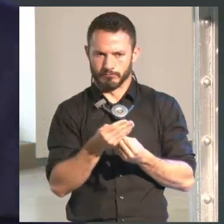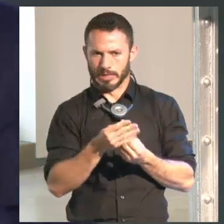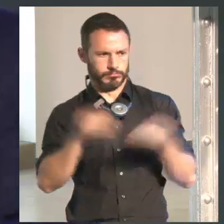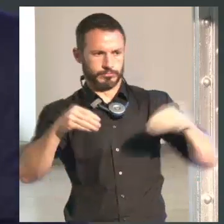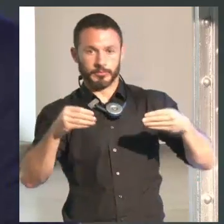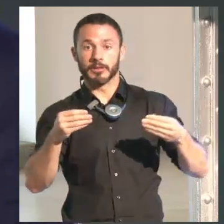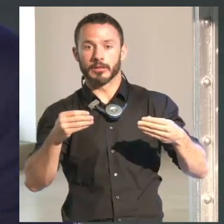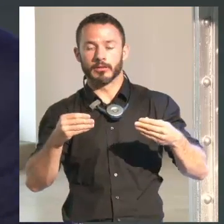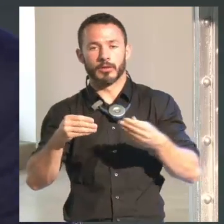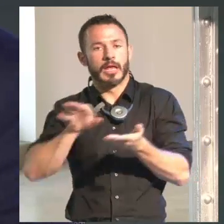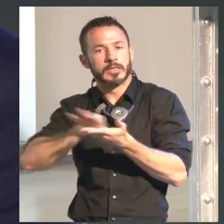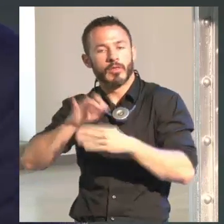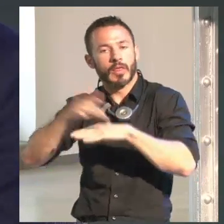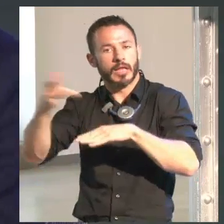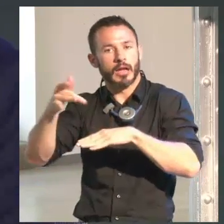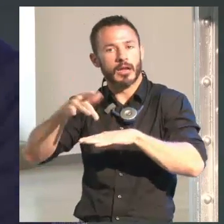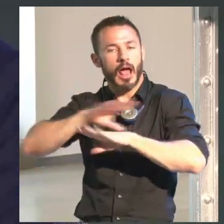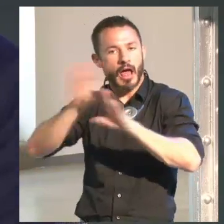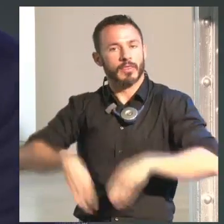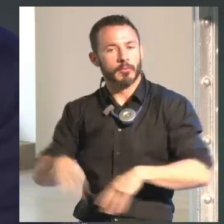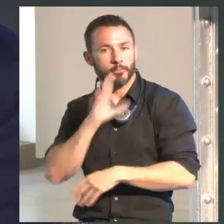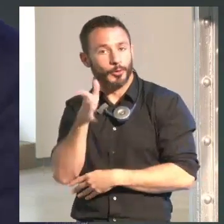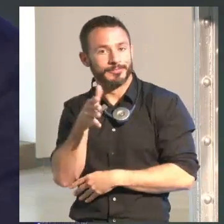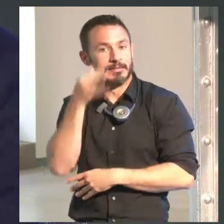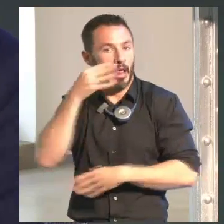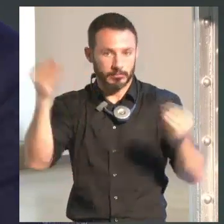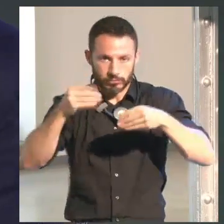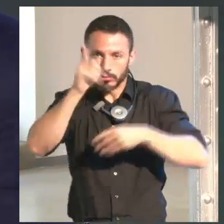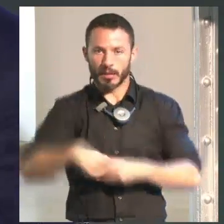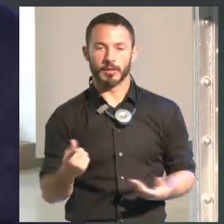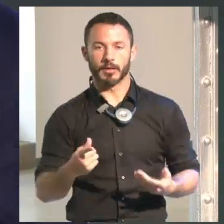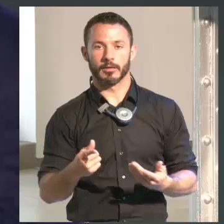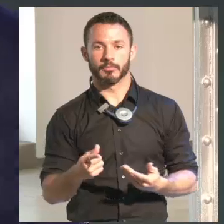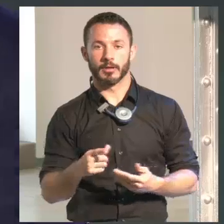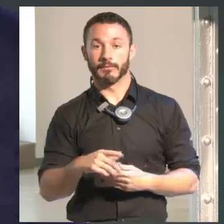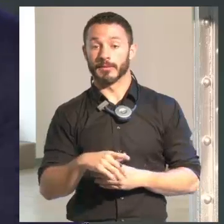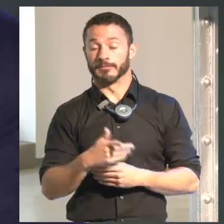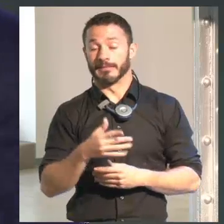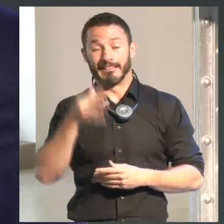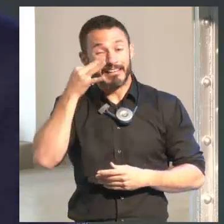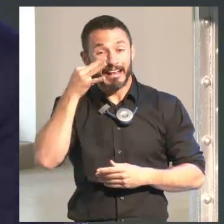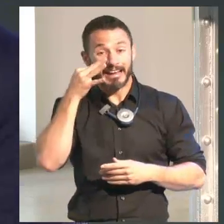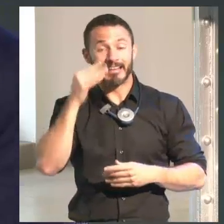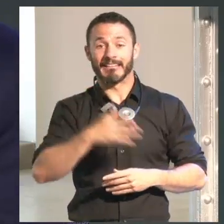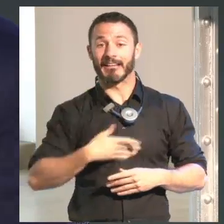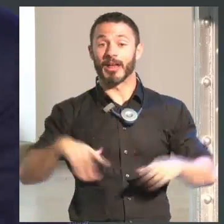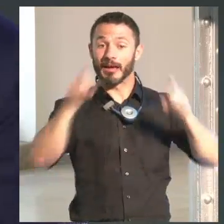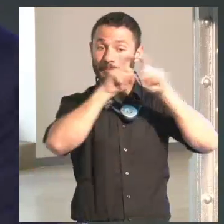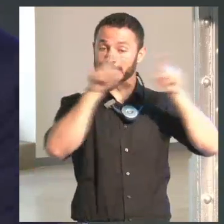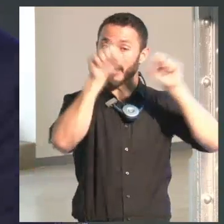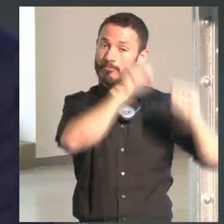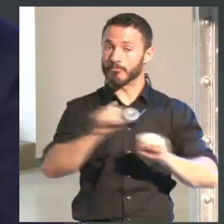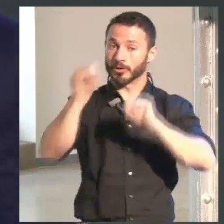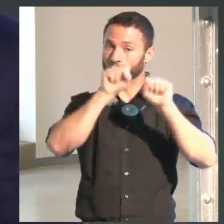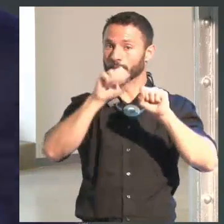digital tenemos que aceptar unas condiciones de uso? Es absurdo. Porque queremos proteger a las compañías que explotan esa información, que no nos lo